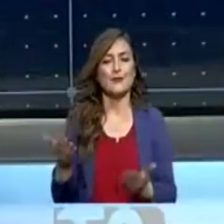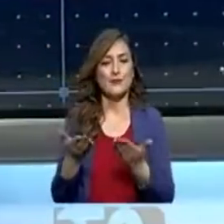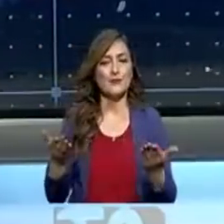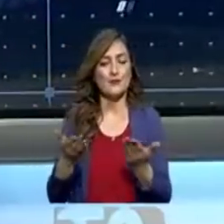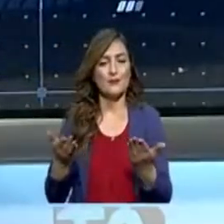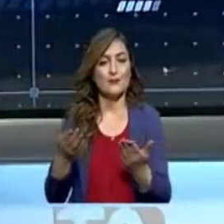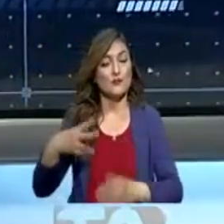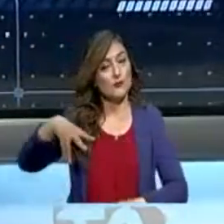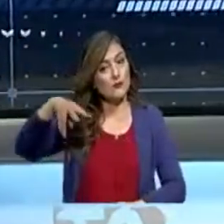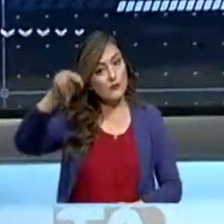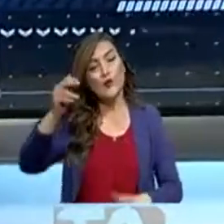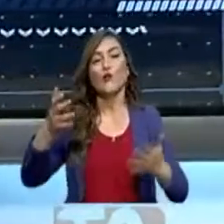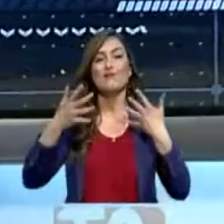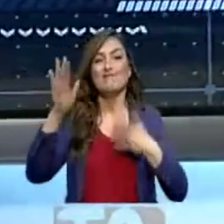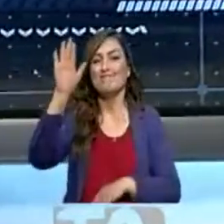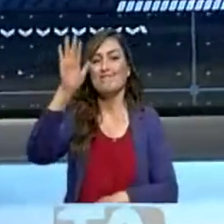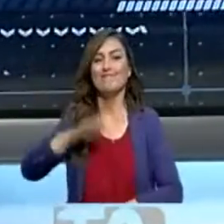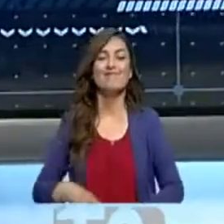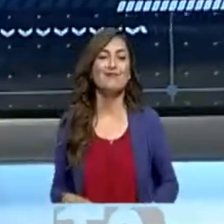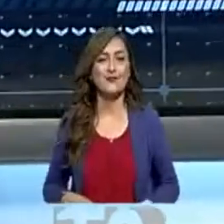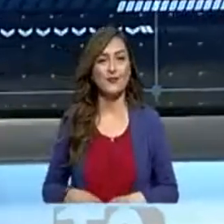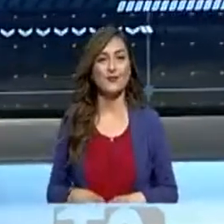Urdesa, al norte de Guayaquil. Hola, Joana.